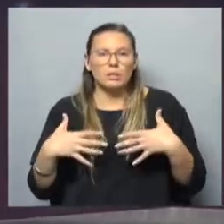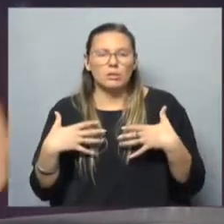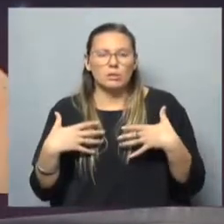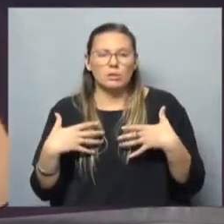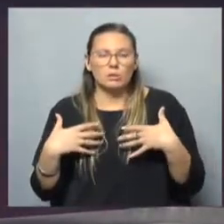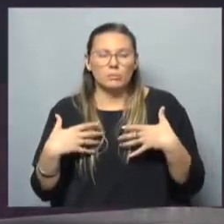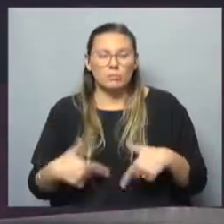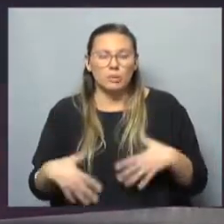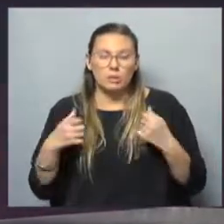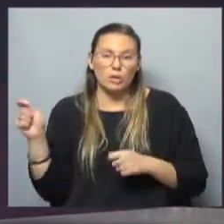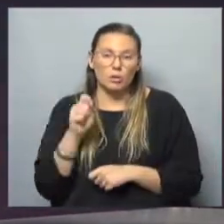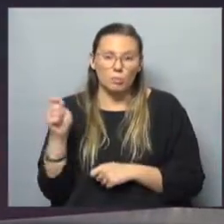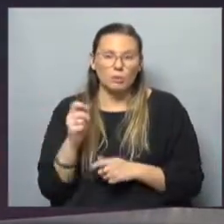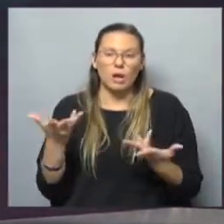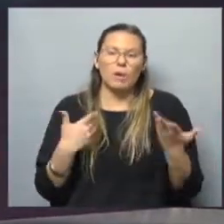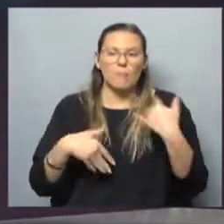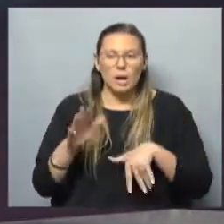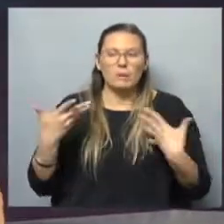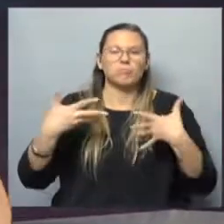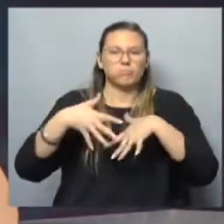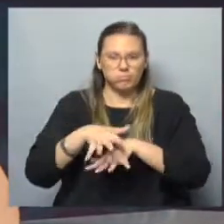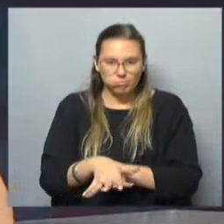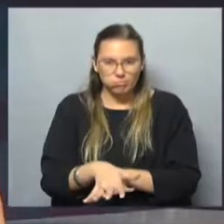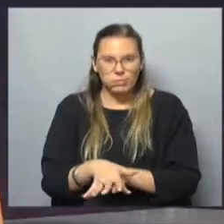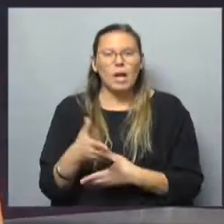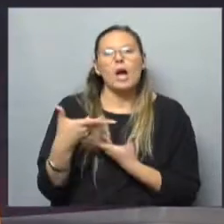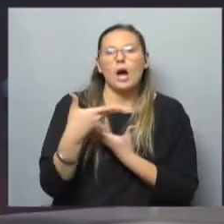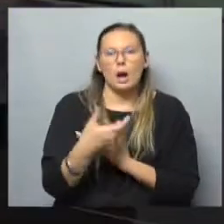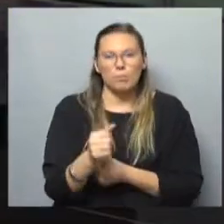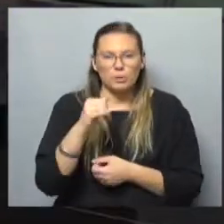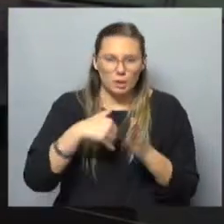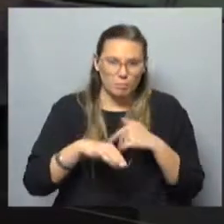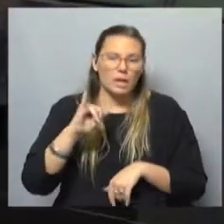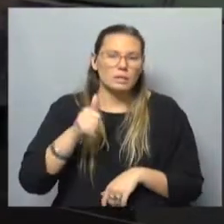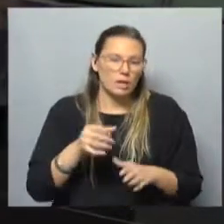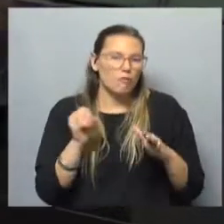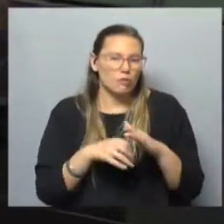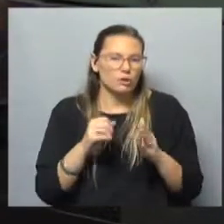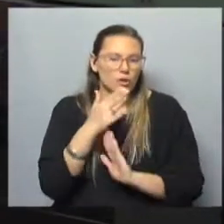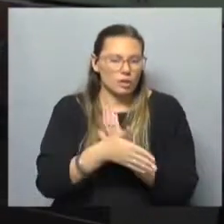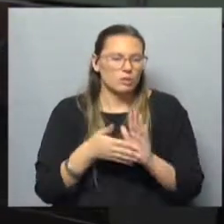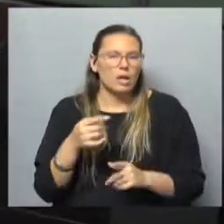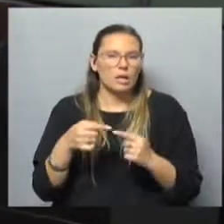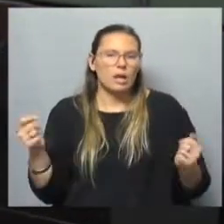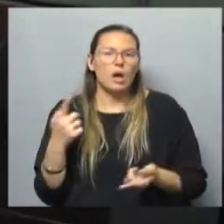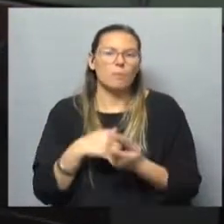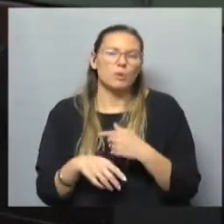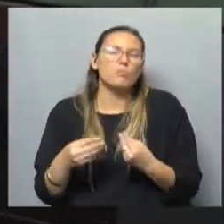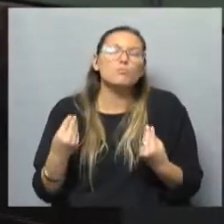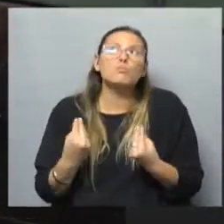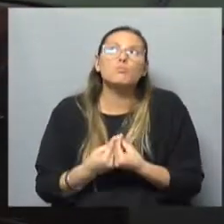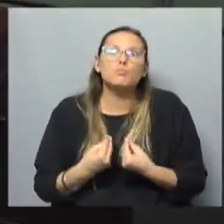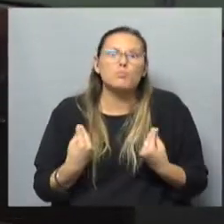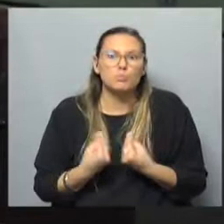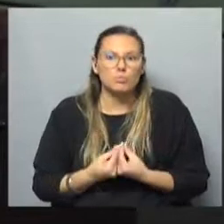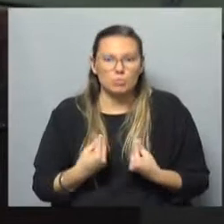mucho más unificados, el Ministerio acompaña los recursos de amparo del Fondo Nacional de Recursos, pero son muchísimos,